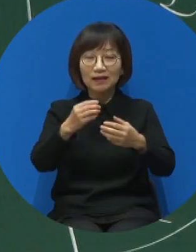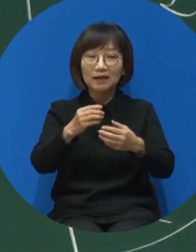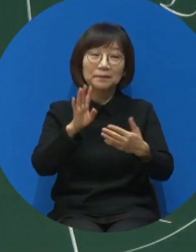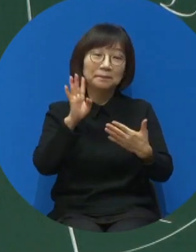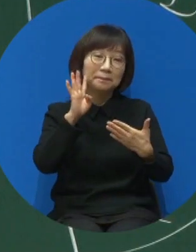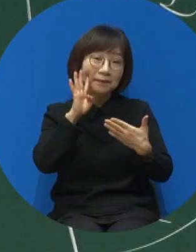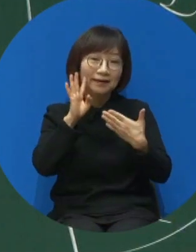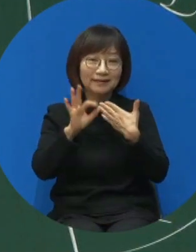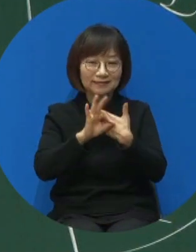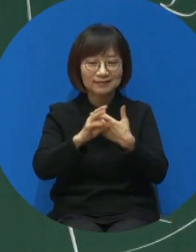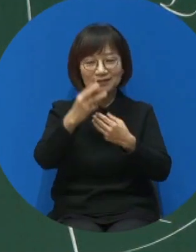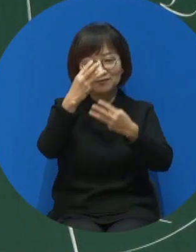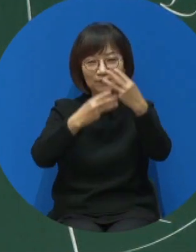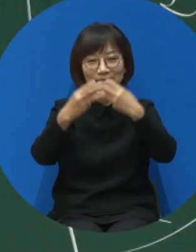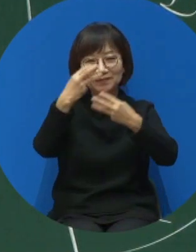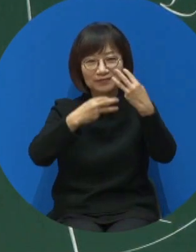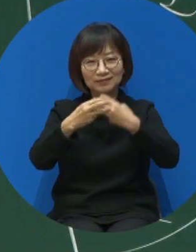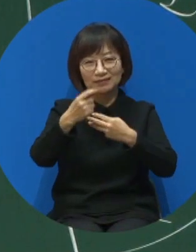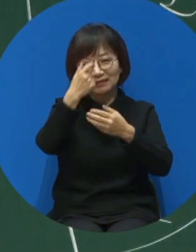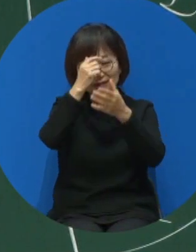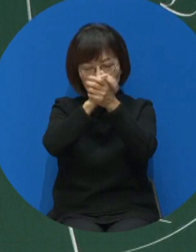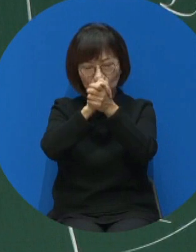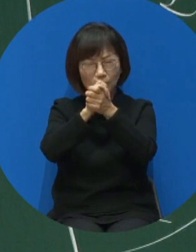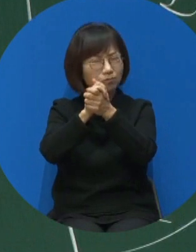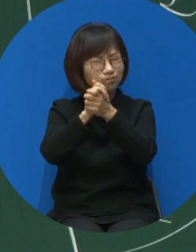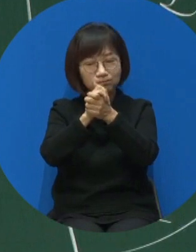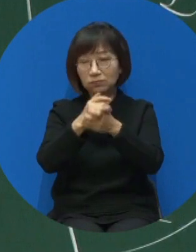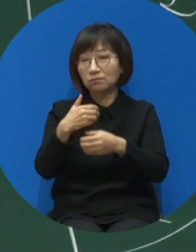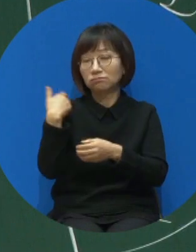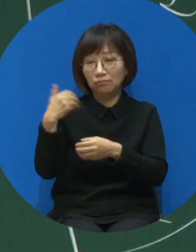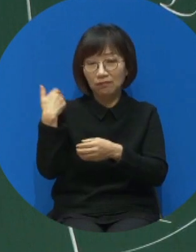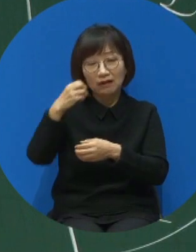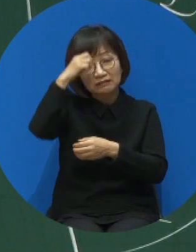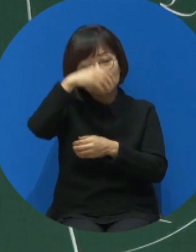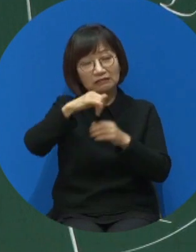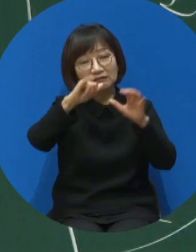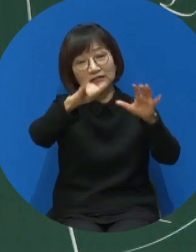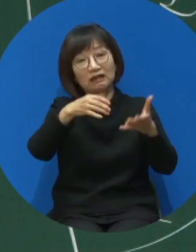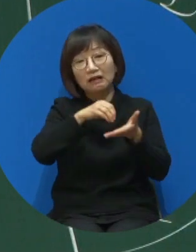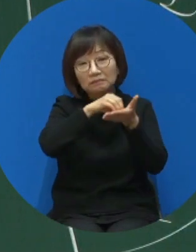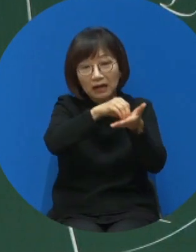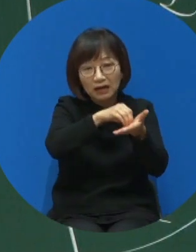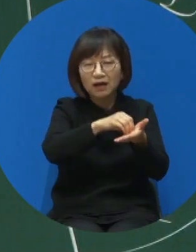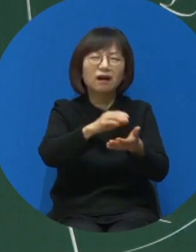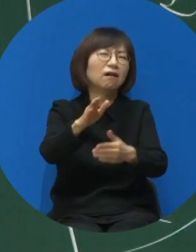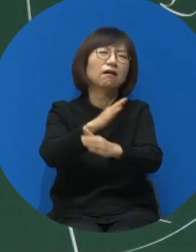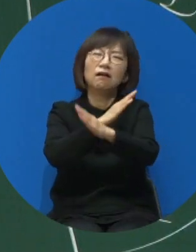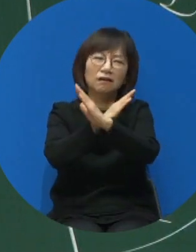a lennon debido a que los remanentes no conozcan la oración y salgan al mundo no va a funcionar nada